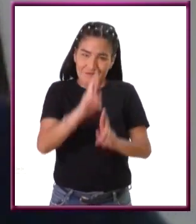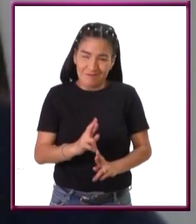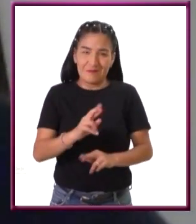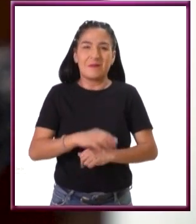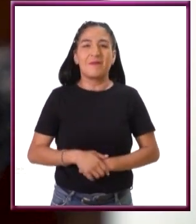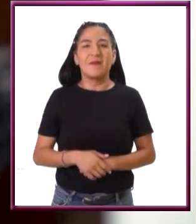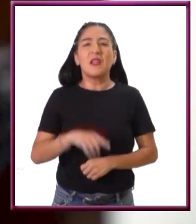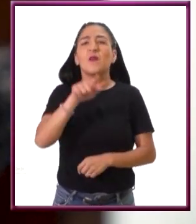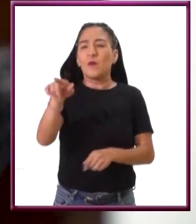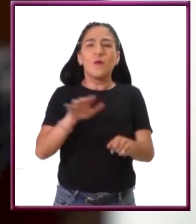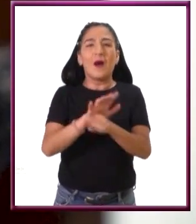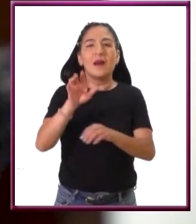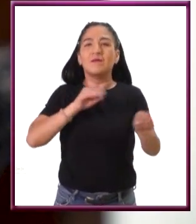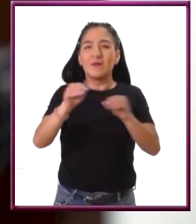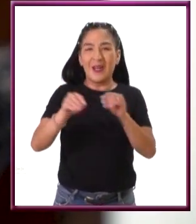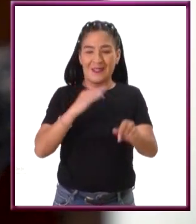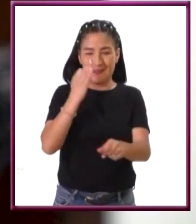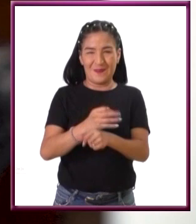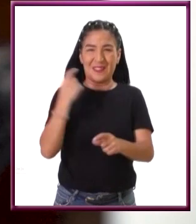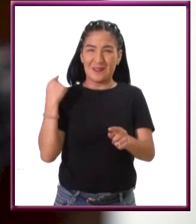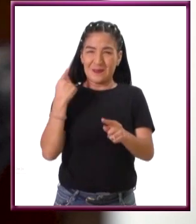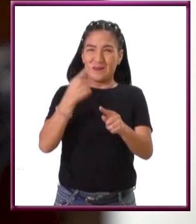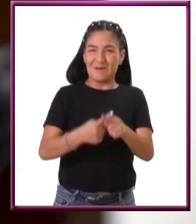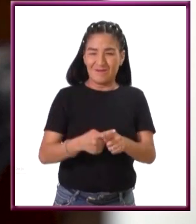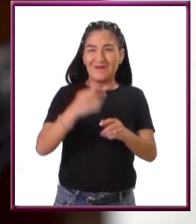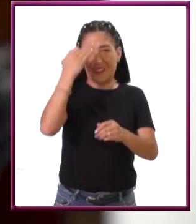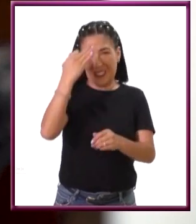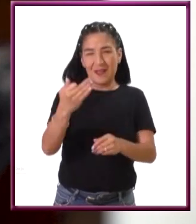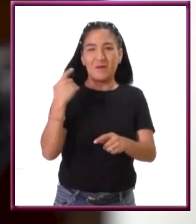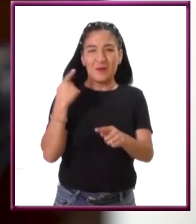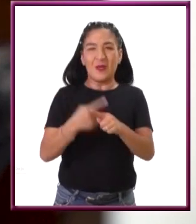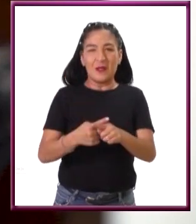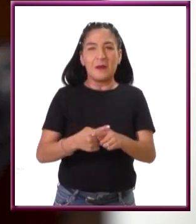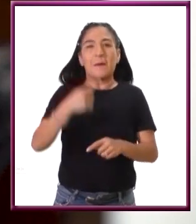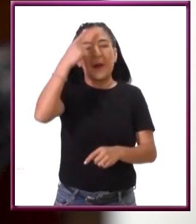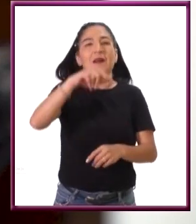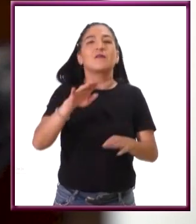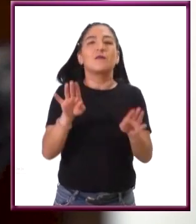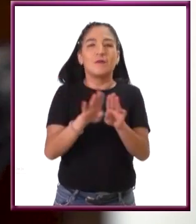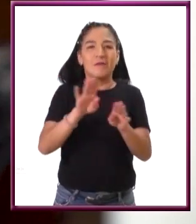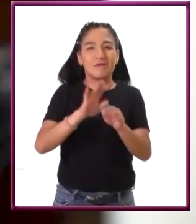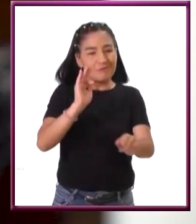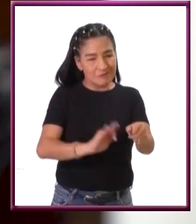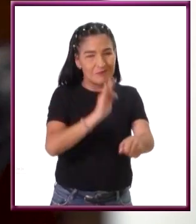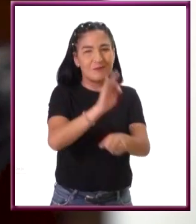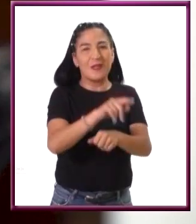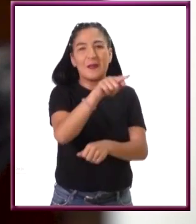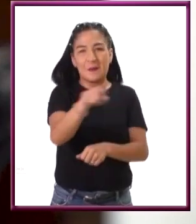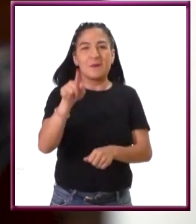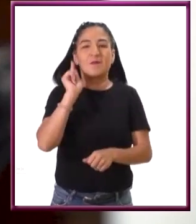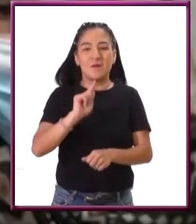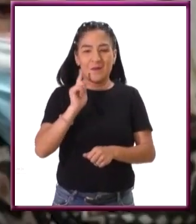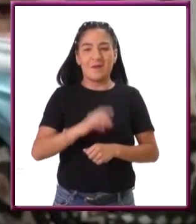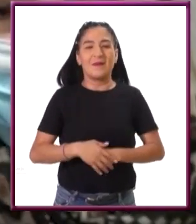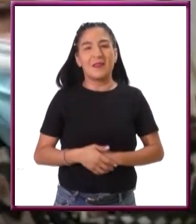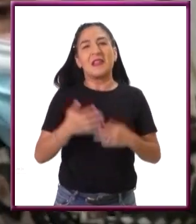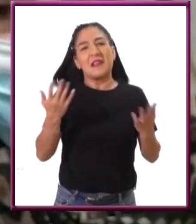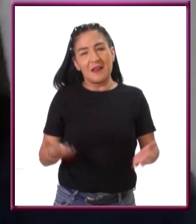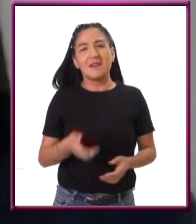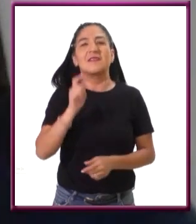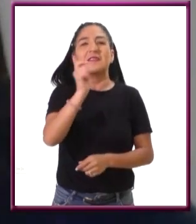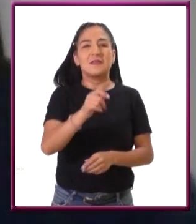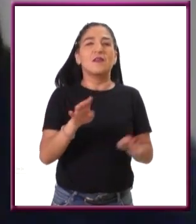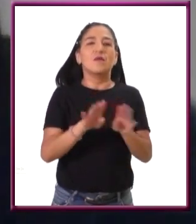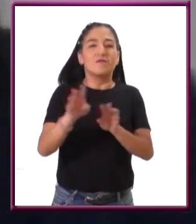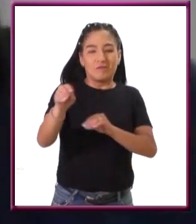dignidad. ¿Qué movimientos han surgido en los últimos años que propongan el bienestar de la mujer? Sí,